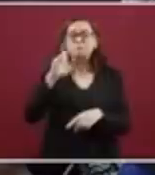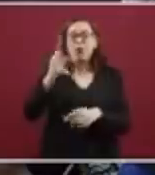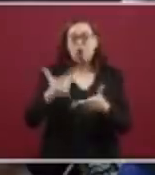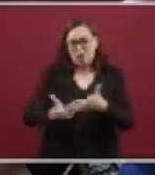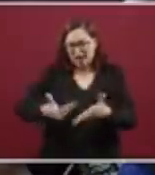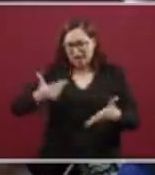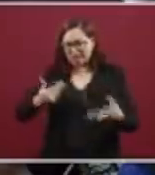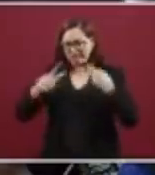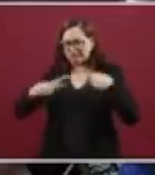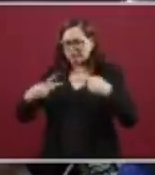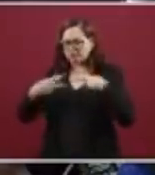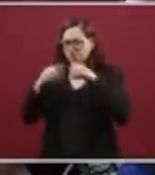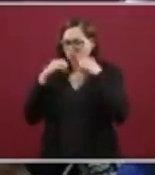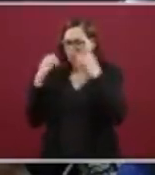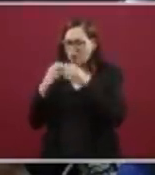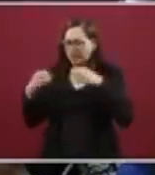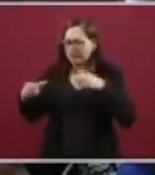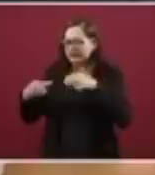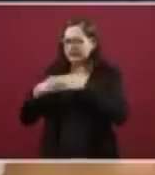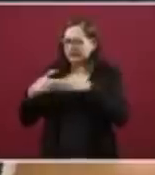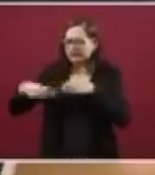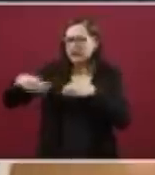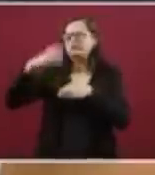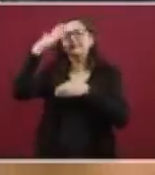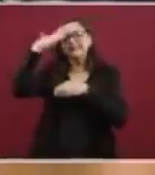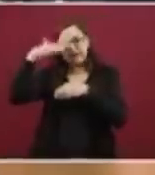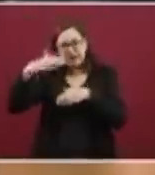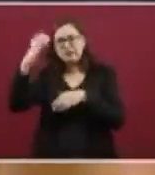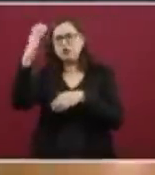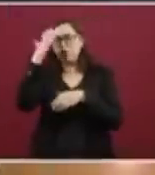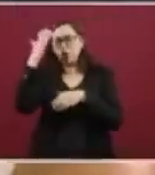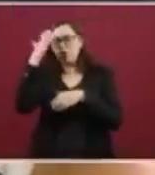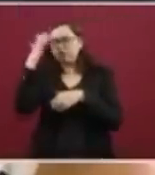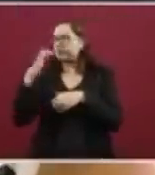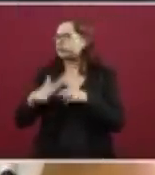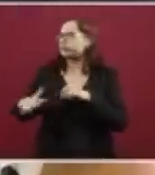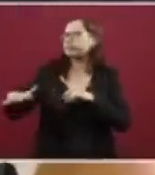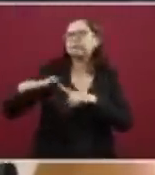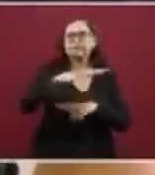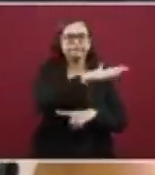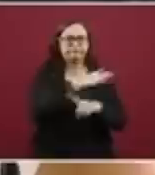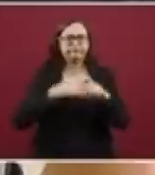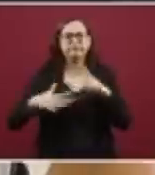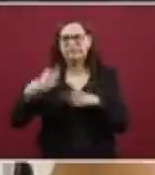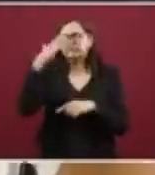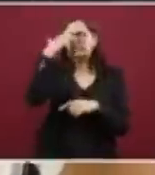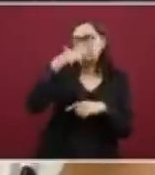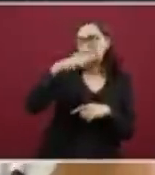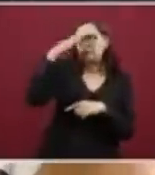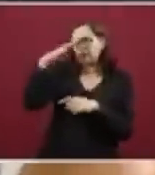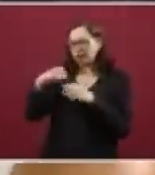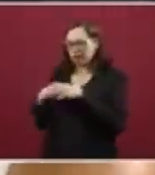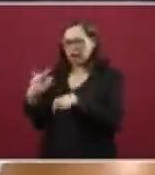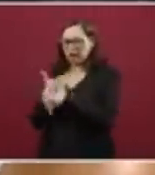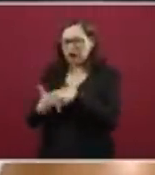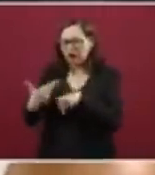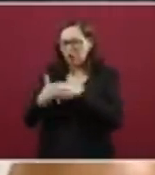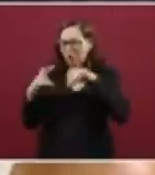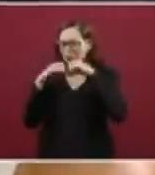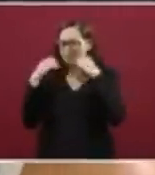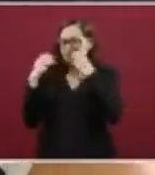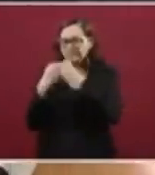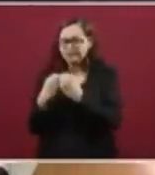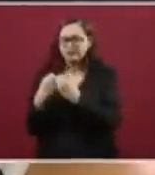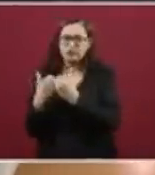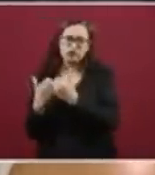que la gente es la que tiene más información, que sabe lo que está pasando y que podría ayudar muchísimo